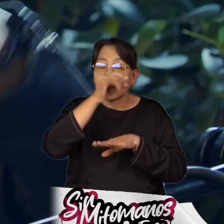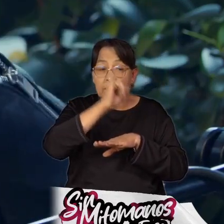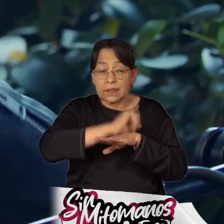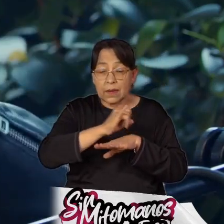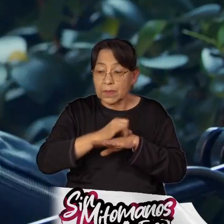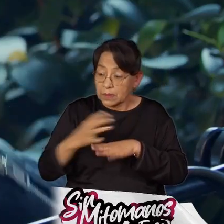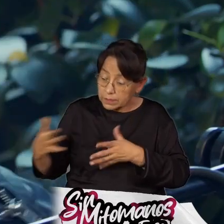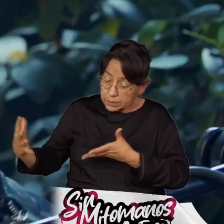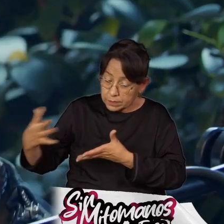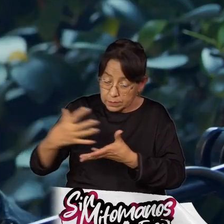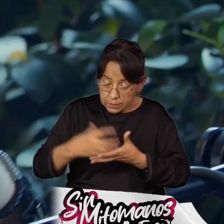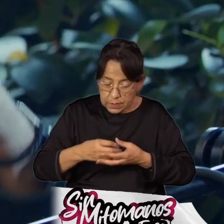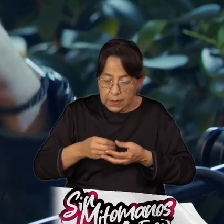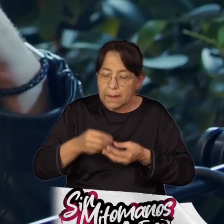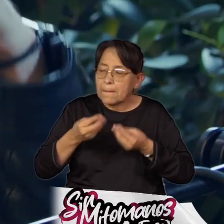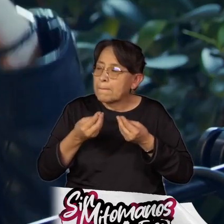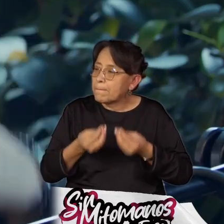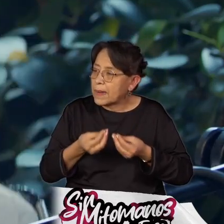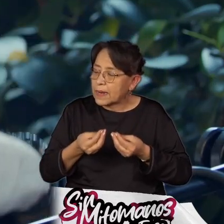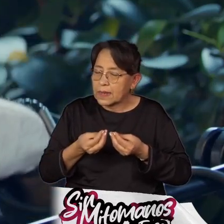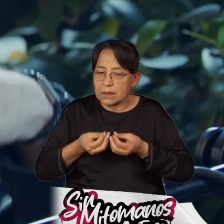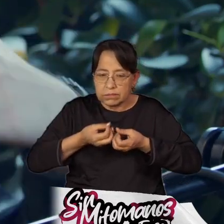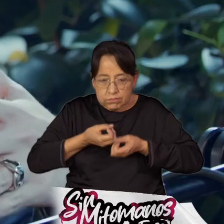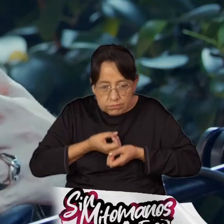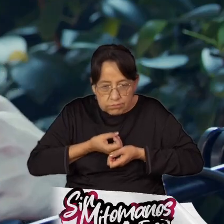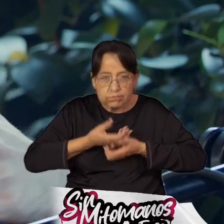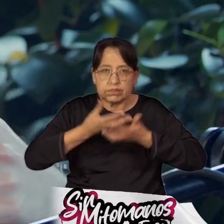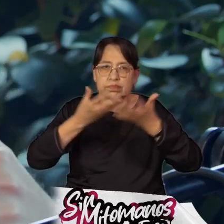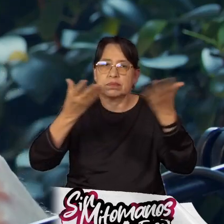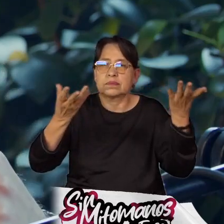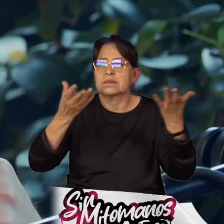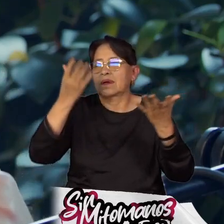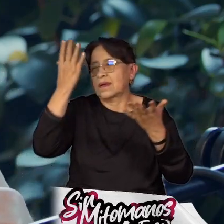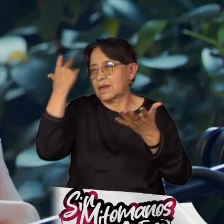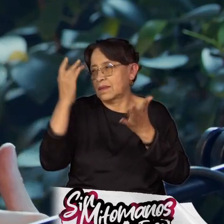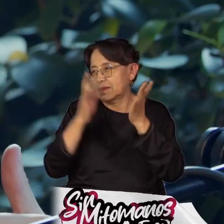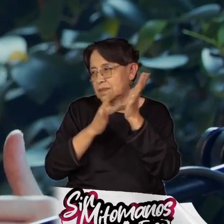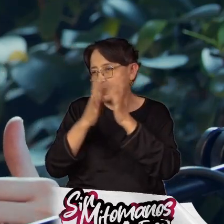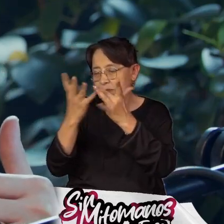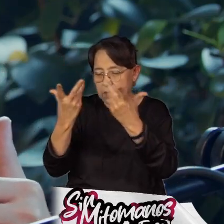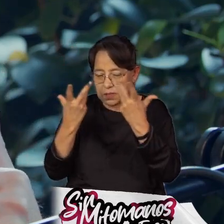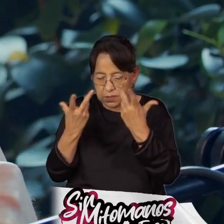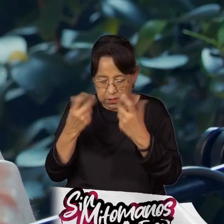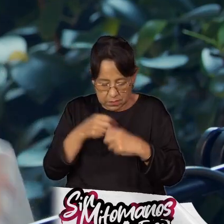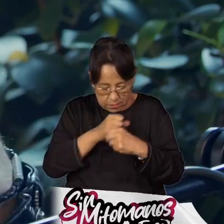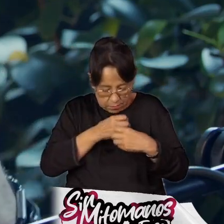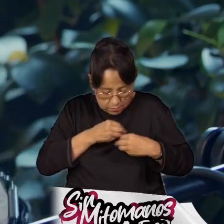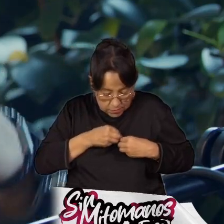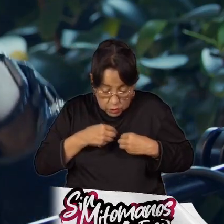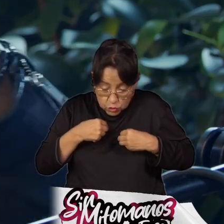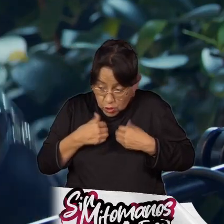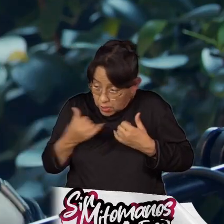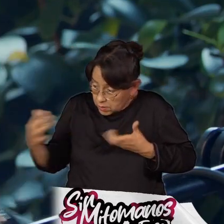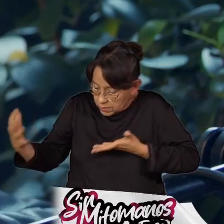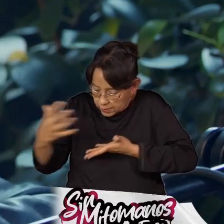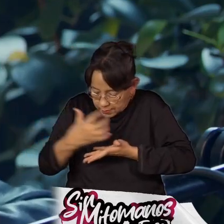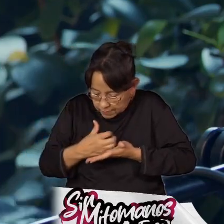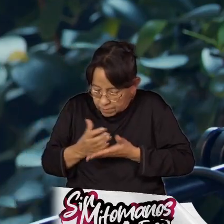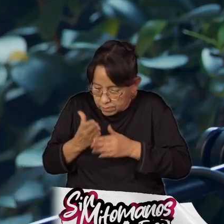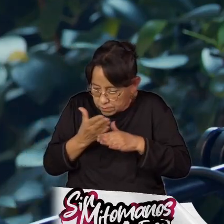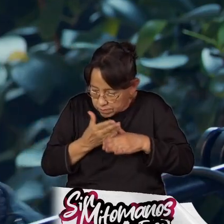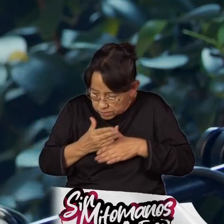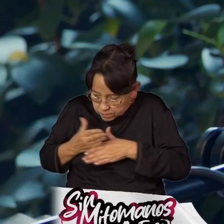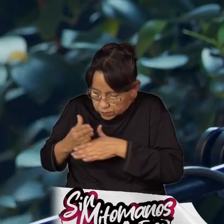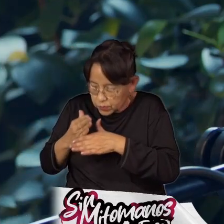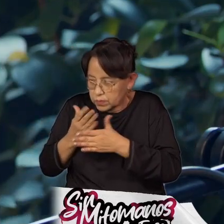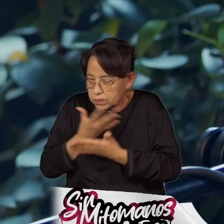templo, porque sabían que en el templo estaba el corazón de dádiva que el Señor Jesús les había dado, en donde no es que tengan, sino que con lo que tengamos,